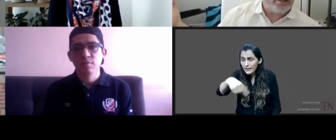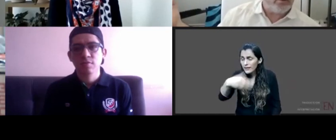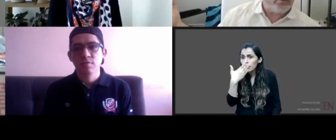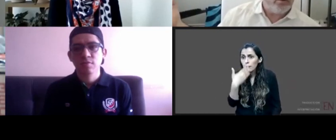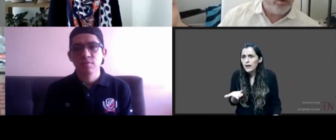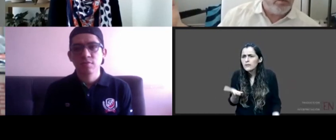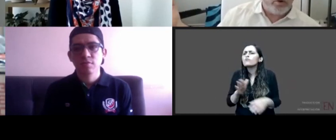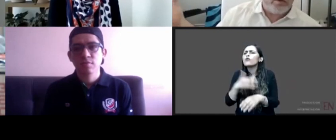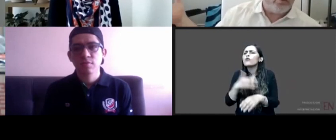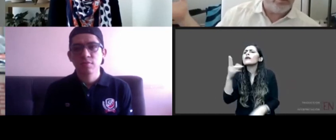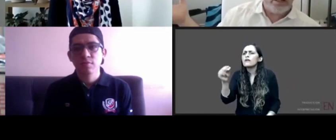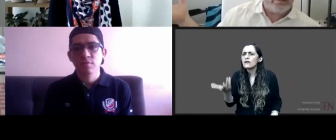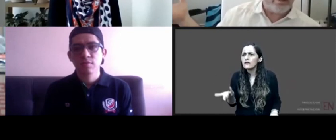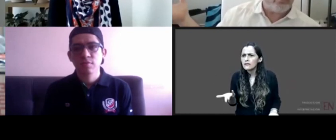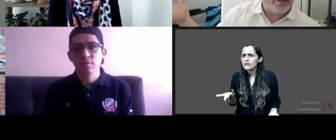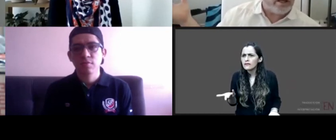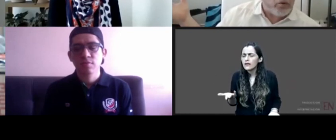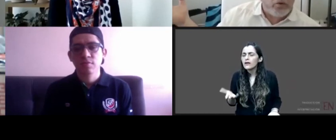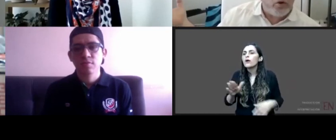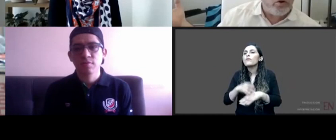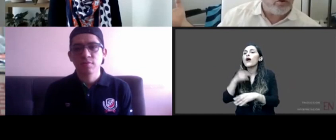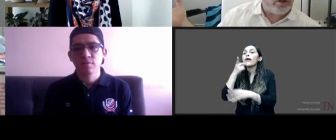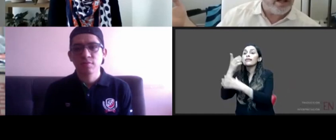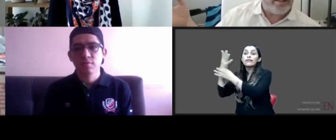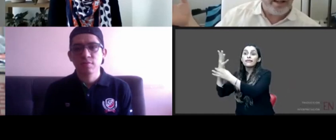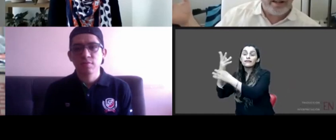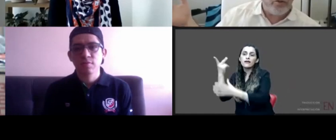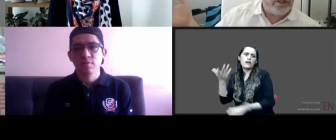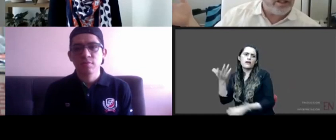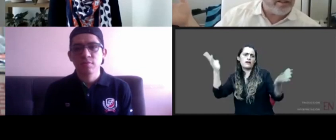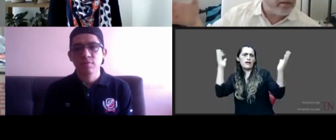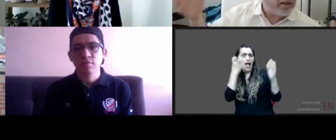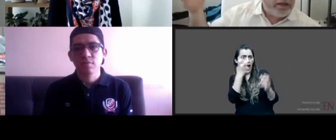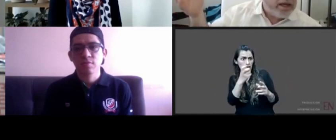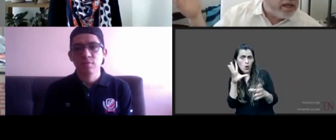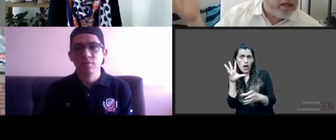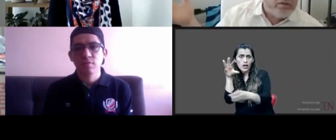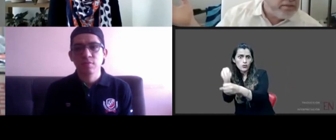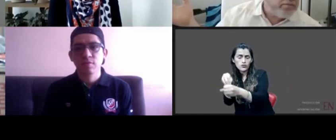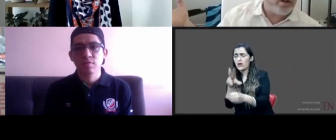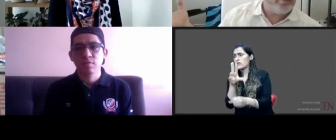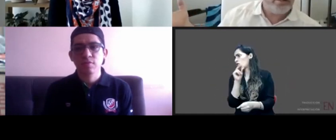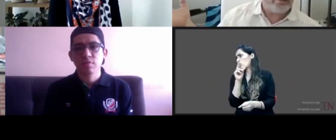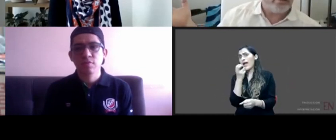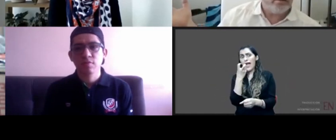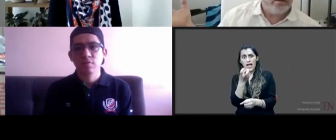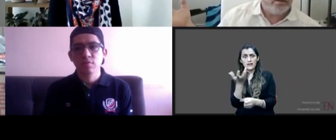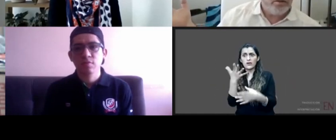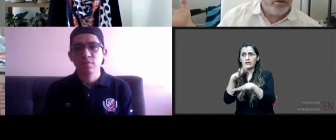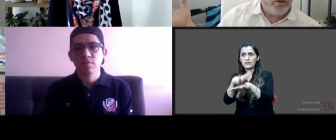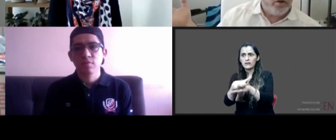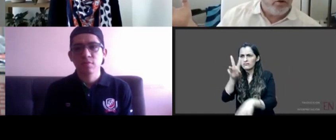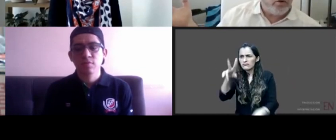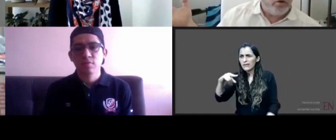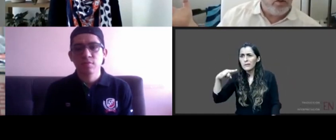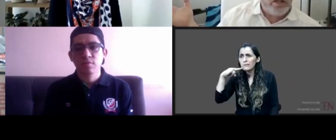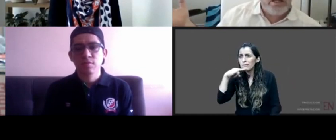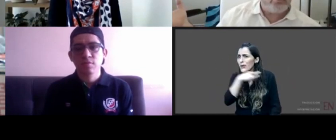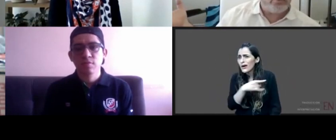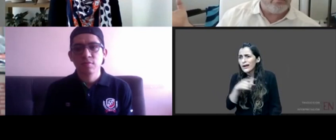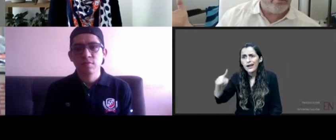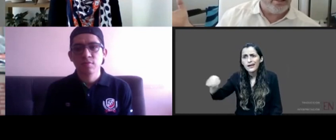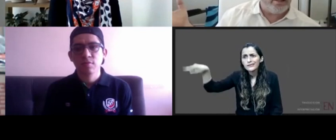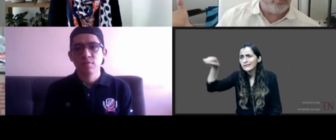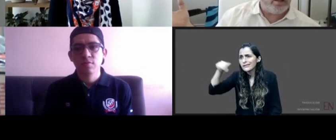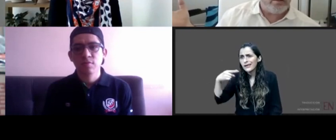Ciudad de México? Porque se considera que va contra la inclusión, contra la integración, etc. Es hipocresía. Los